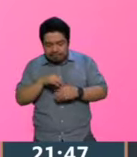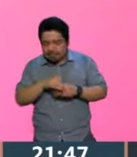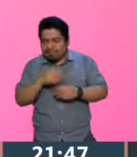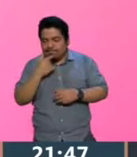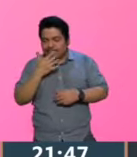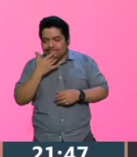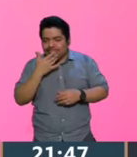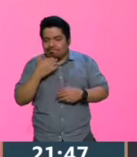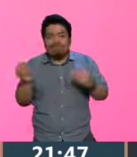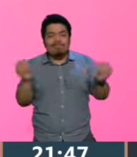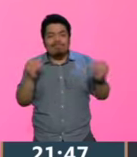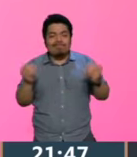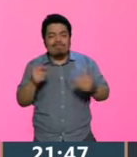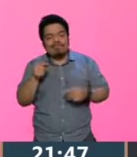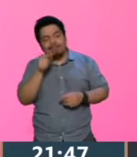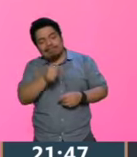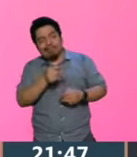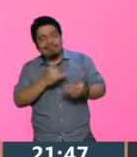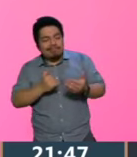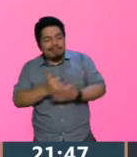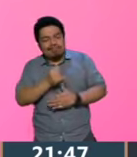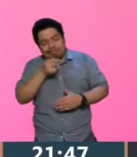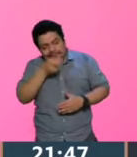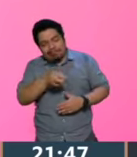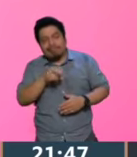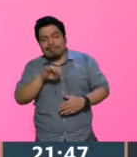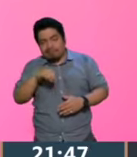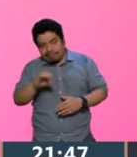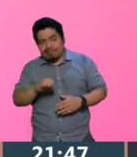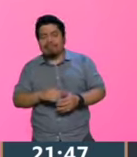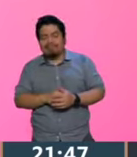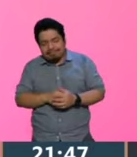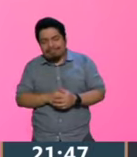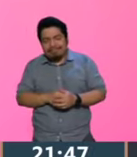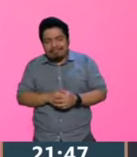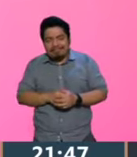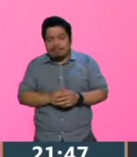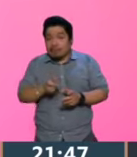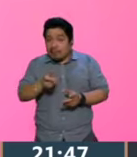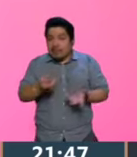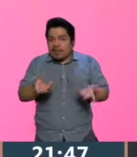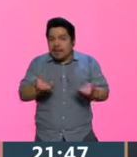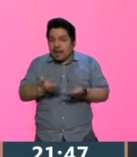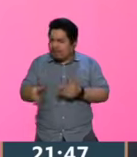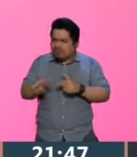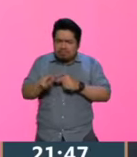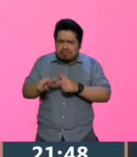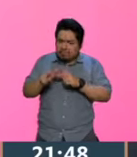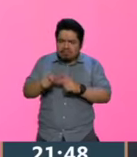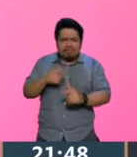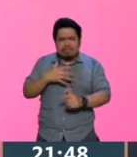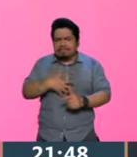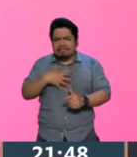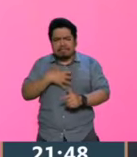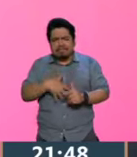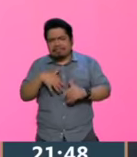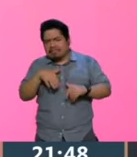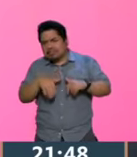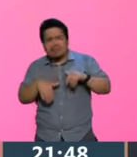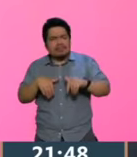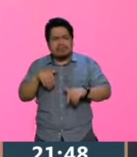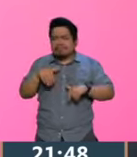que después de los debates me queda claro que tengo que votar de este lado. Entonces, pues nosotros vamos a seguir con muchísima alegría caminando, que es